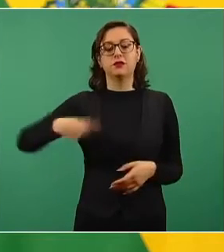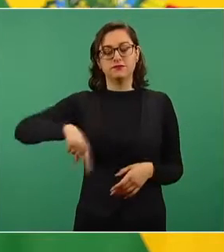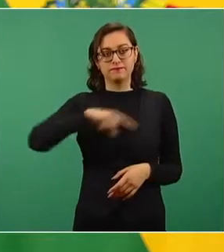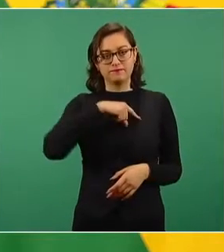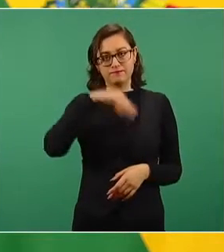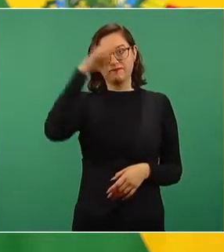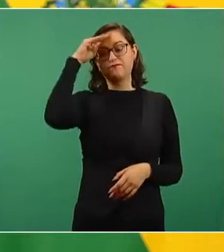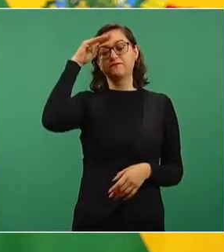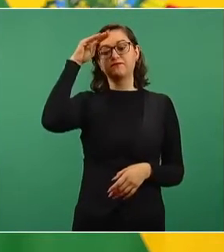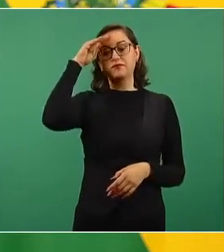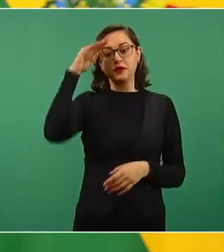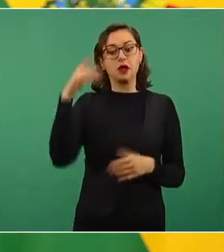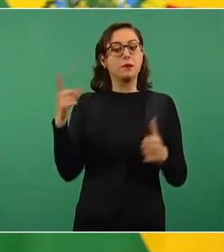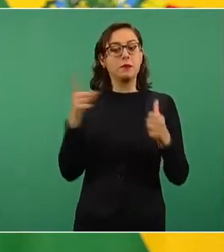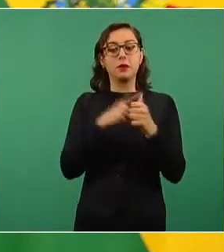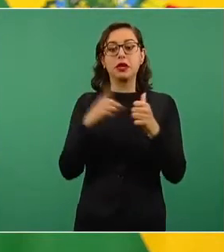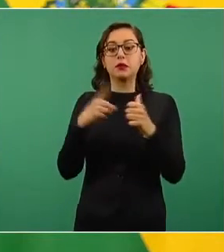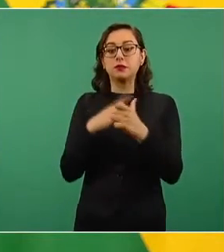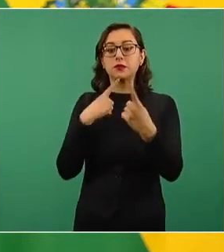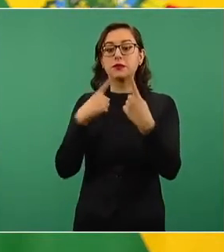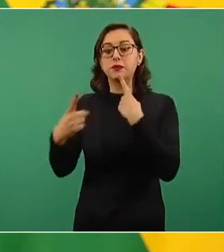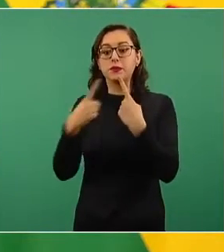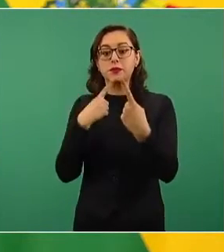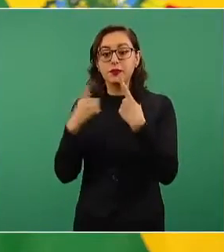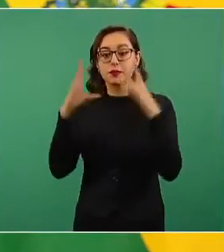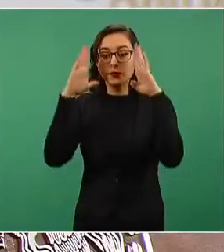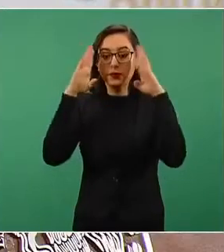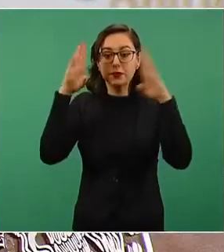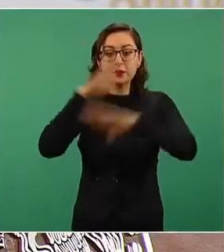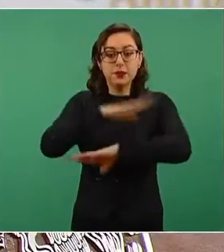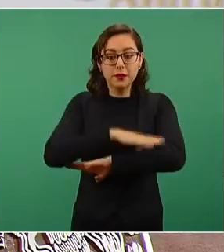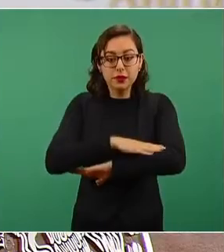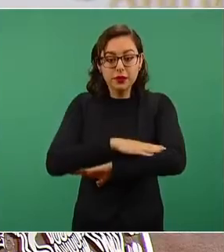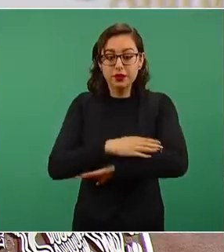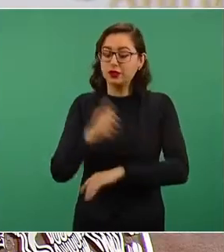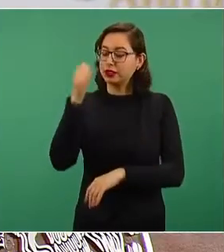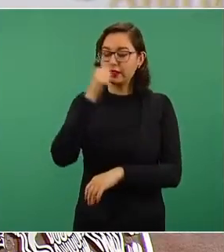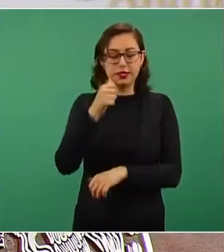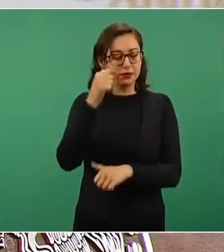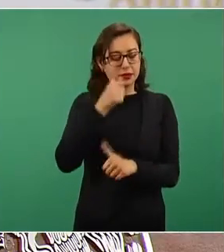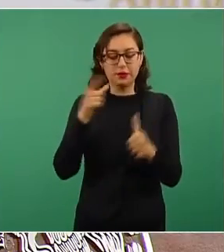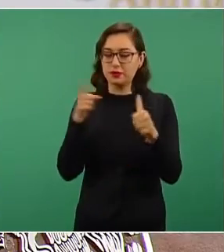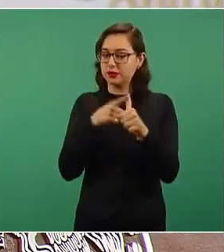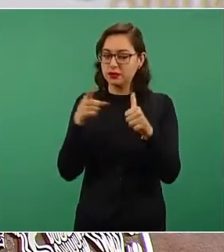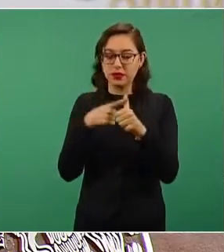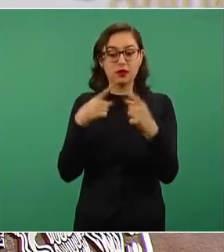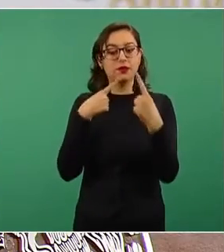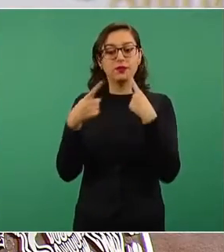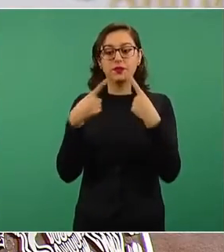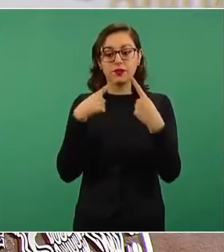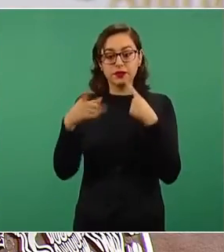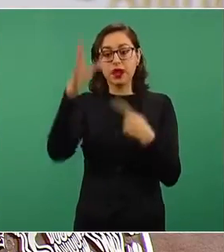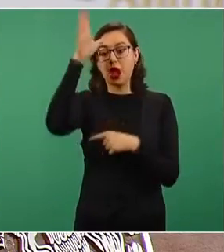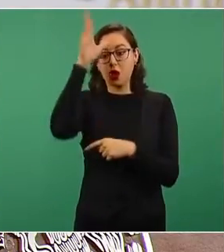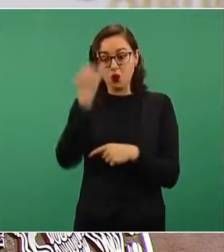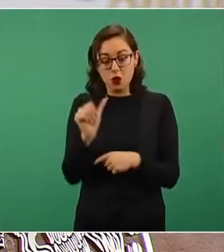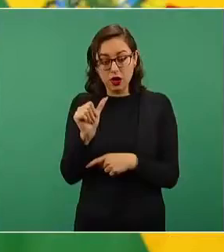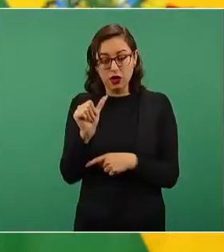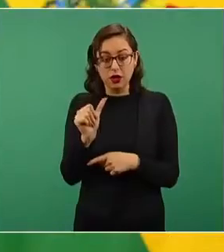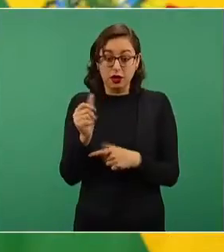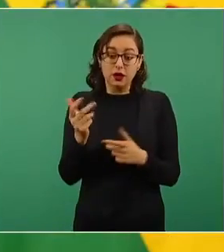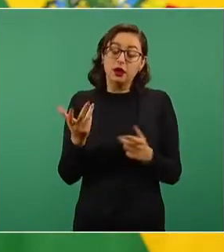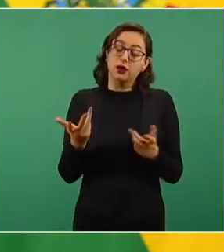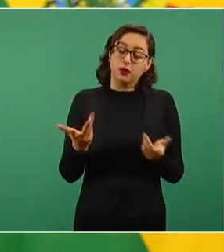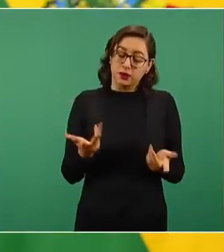buscar siempre la conciliación, ¿sí? Siempre la conciliación entre ellos. Y sí,